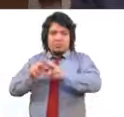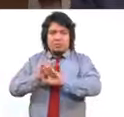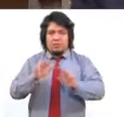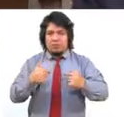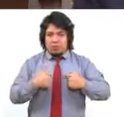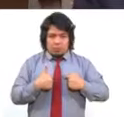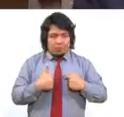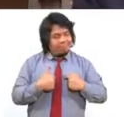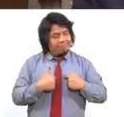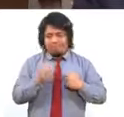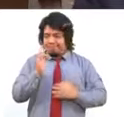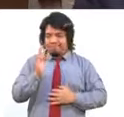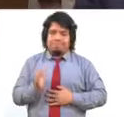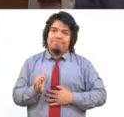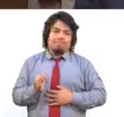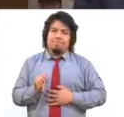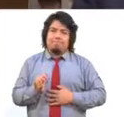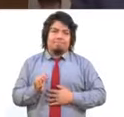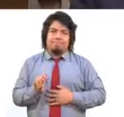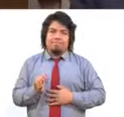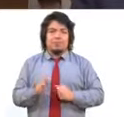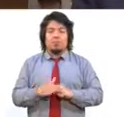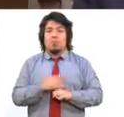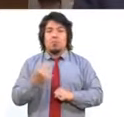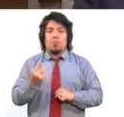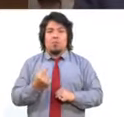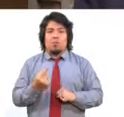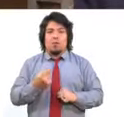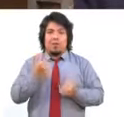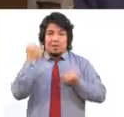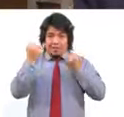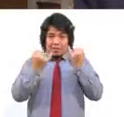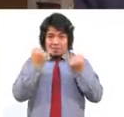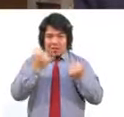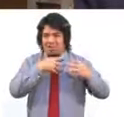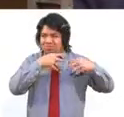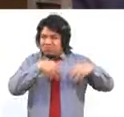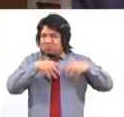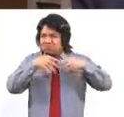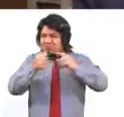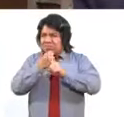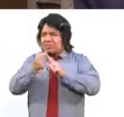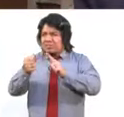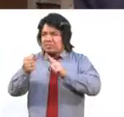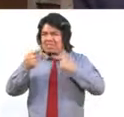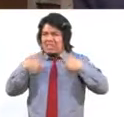porque creo que incluso afectan a las propias causas frente a la sociedad.